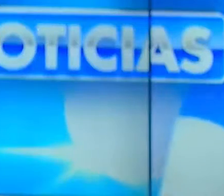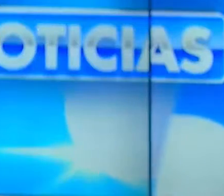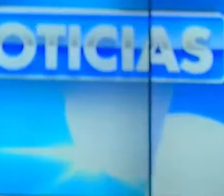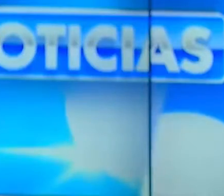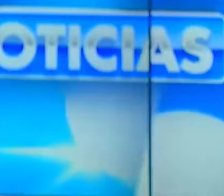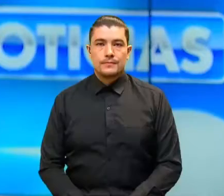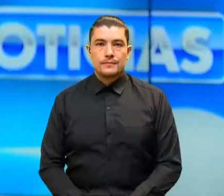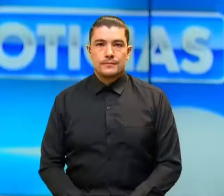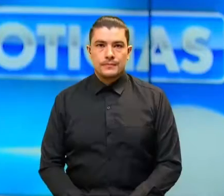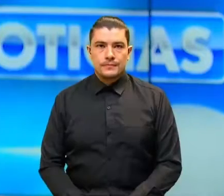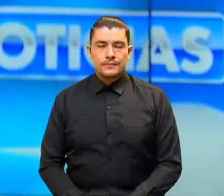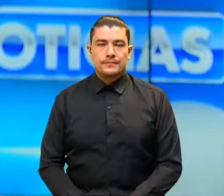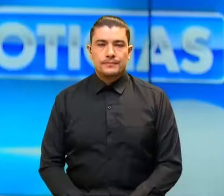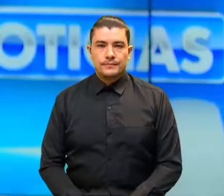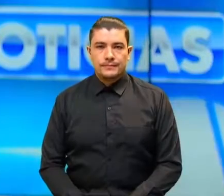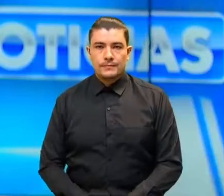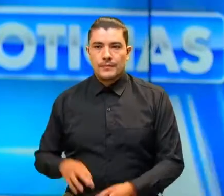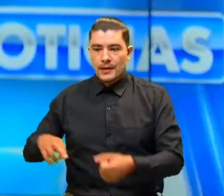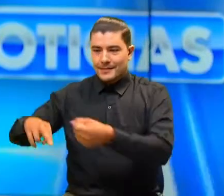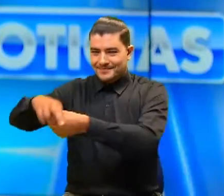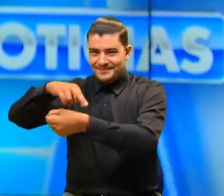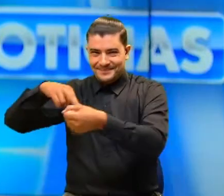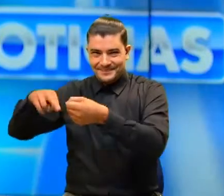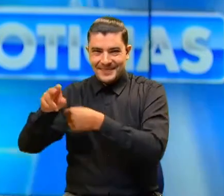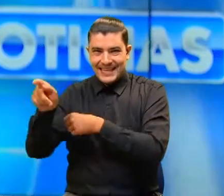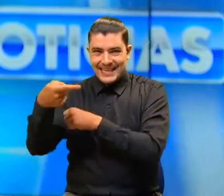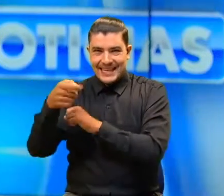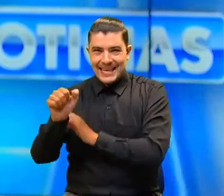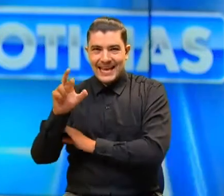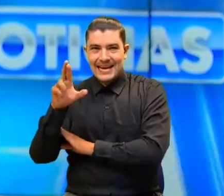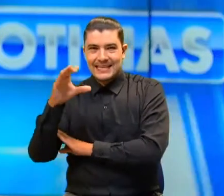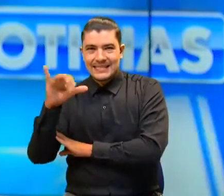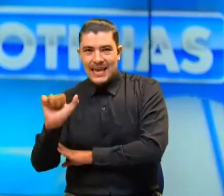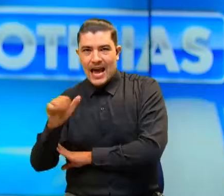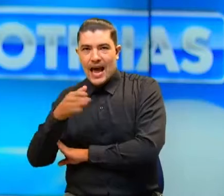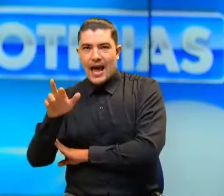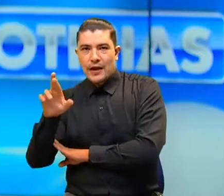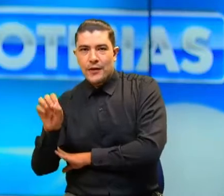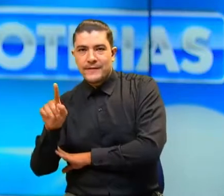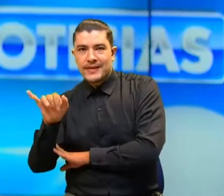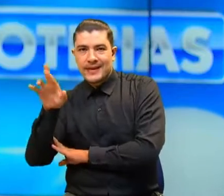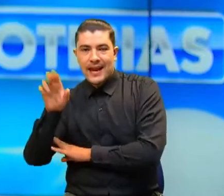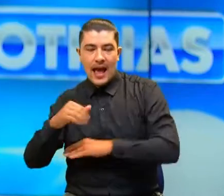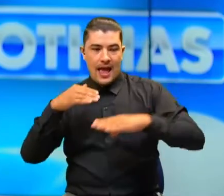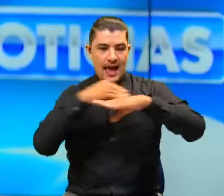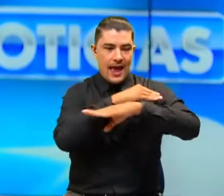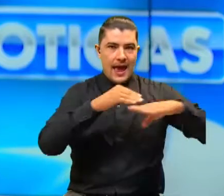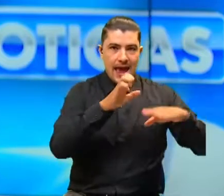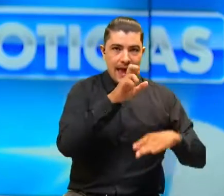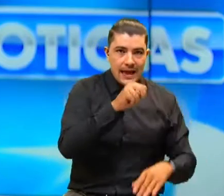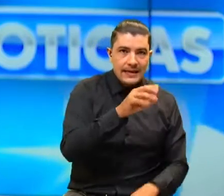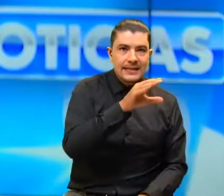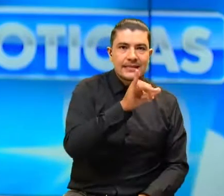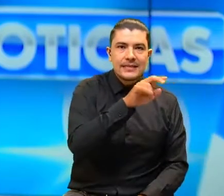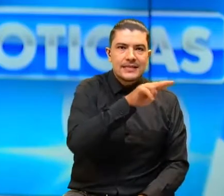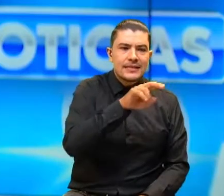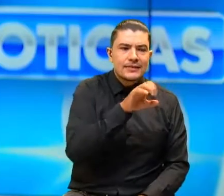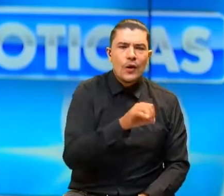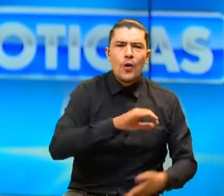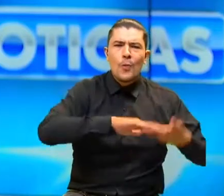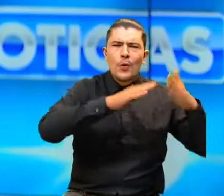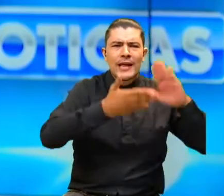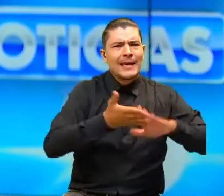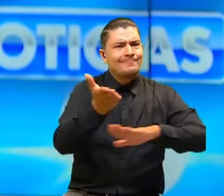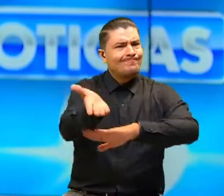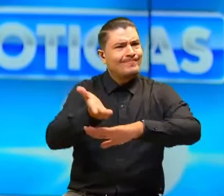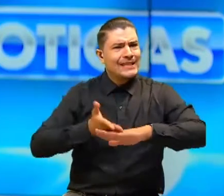y en la provincia de garcía rovira usuarios de la vía enciso caracas y protestaron para exigir el arreglo del tramo que mantienen comunicados a